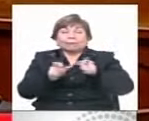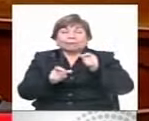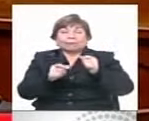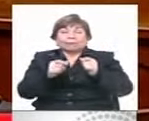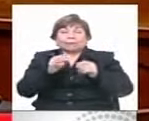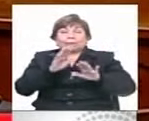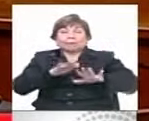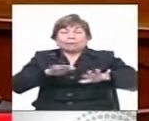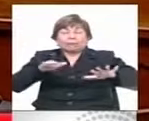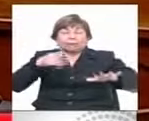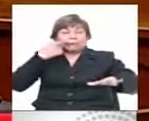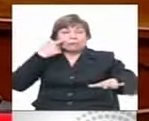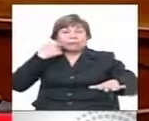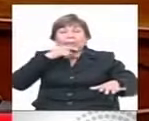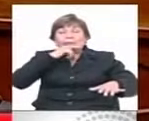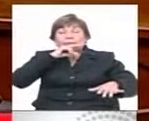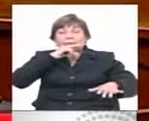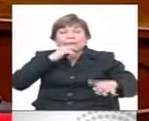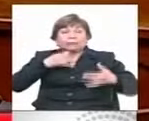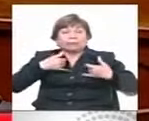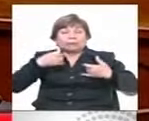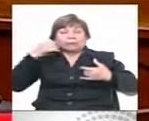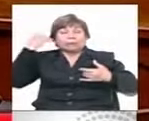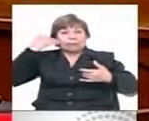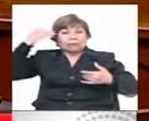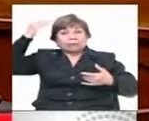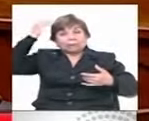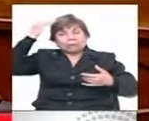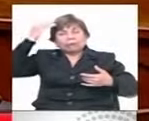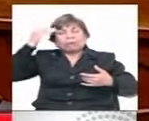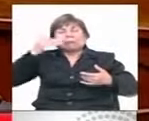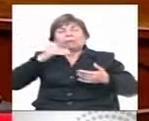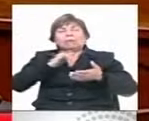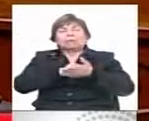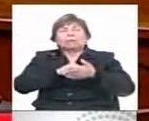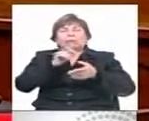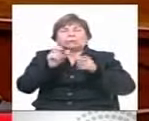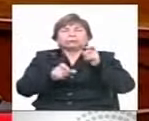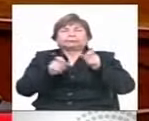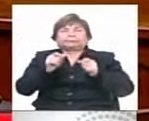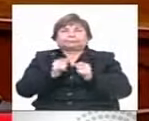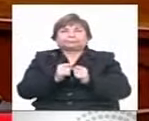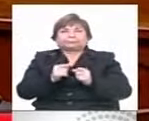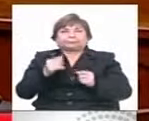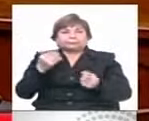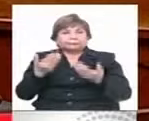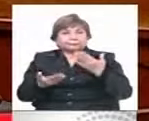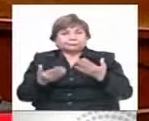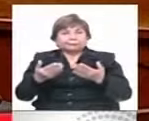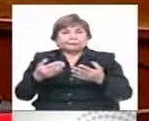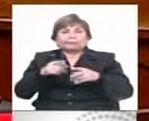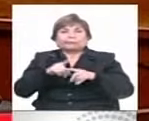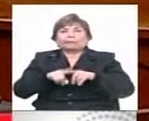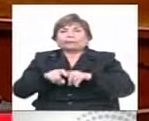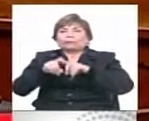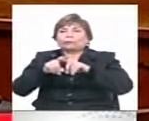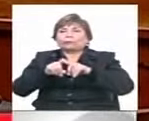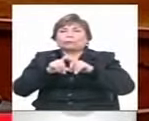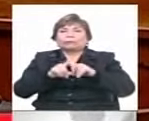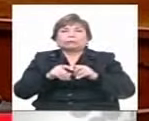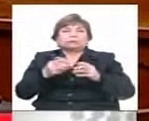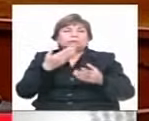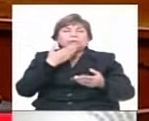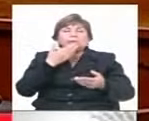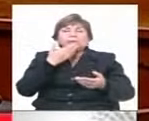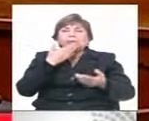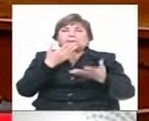de niños, niñas y adolescentes, personas adultas mayores y personas en situación de dependencia o de